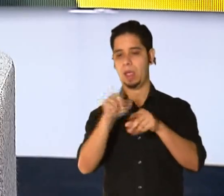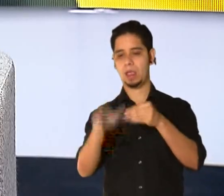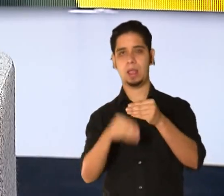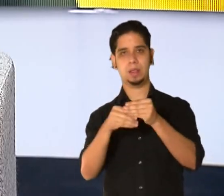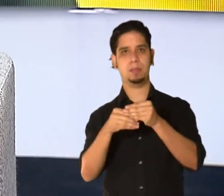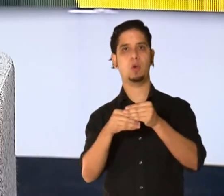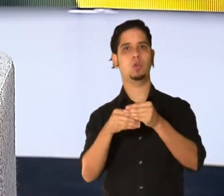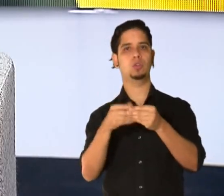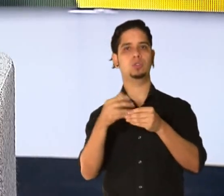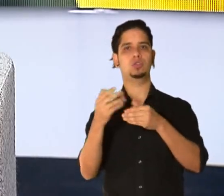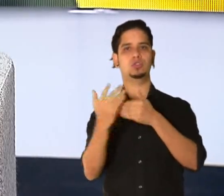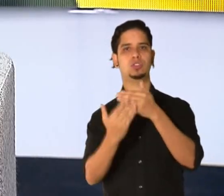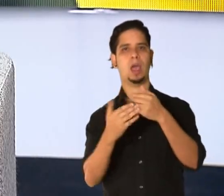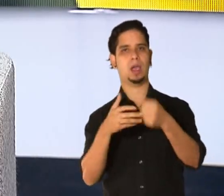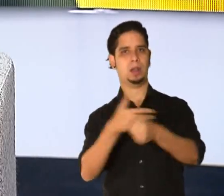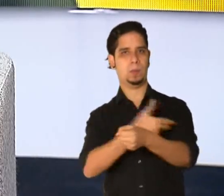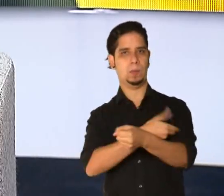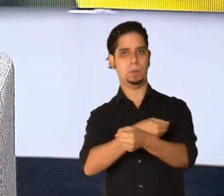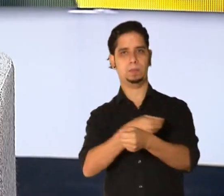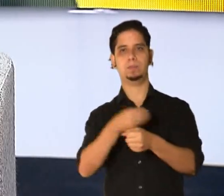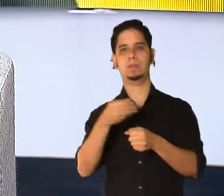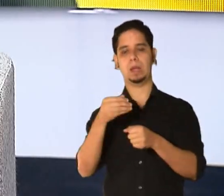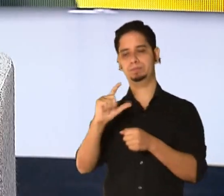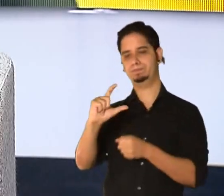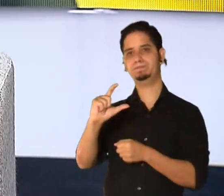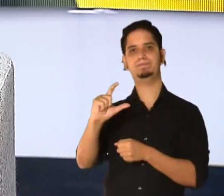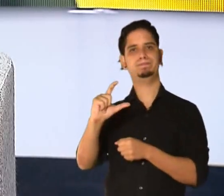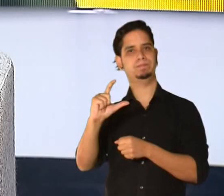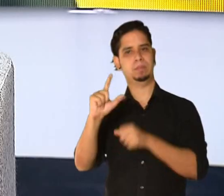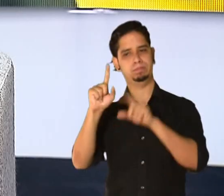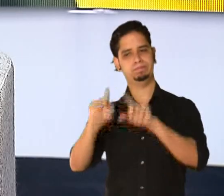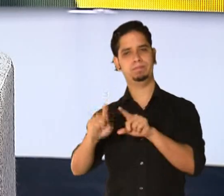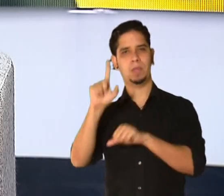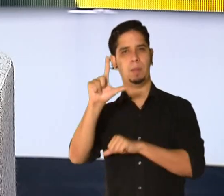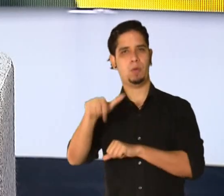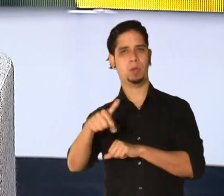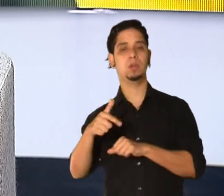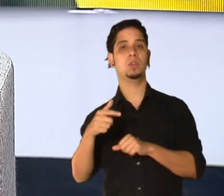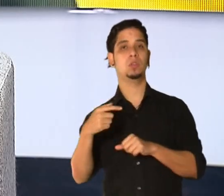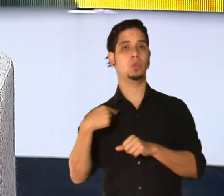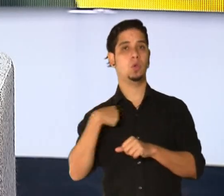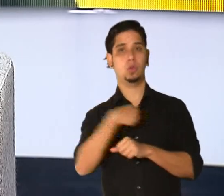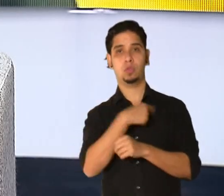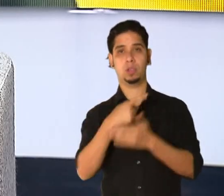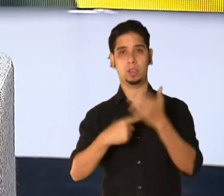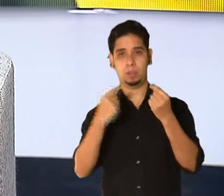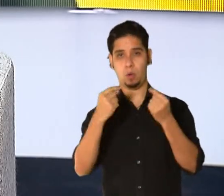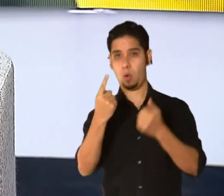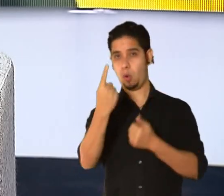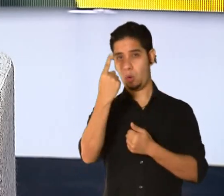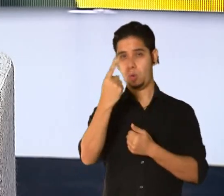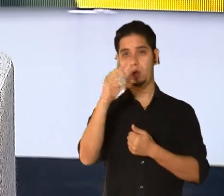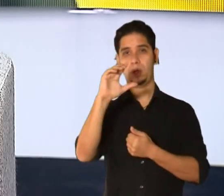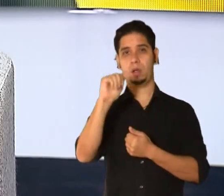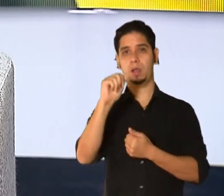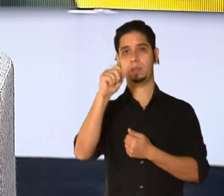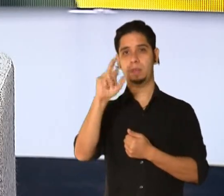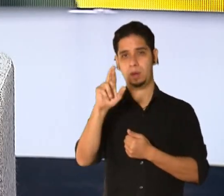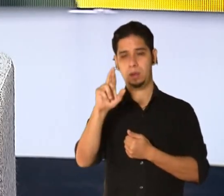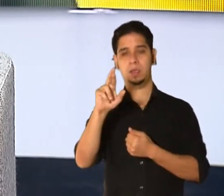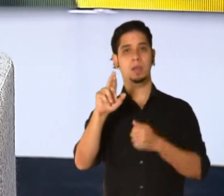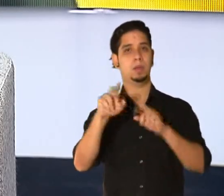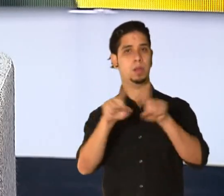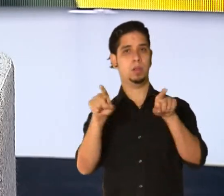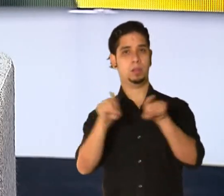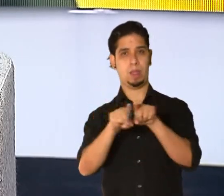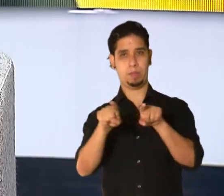en la vivienda. Y entonces nosotros nos animamos a hacer no solamente un CASPER, pero decidimos hacer una